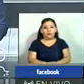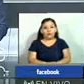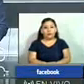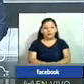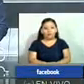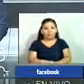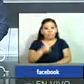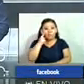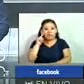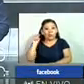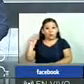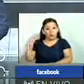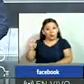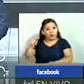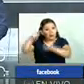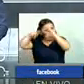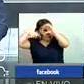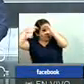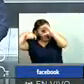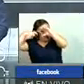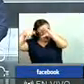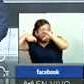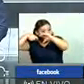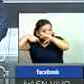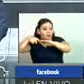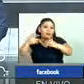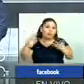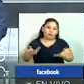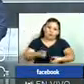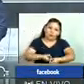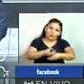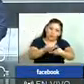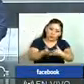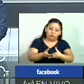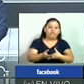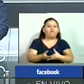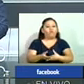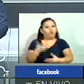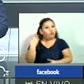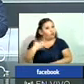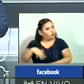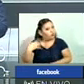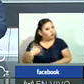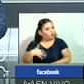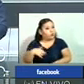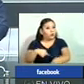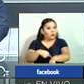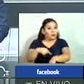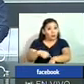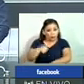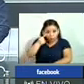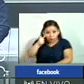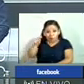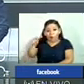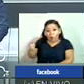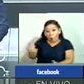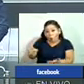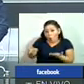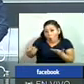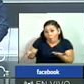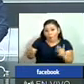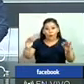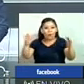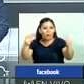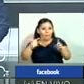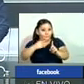Bien luego de ver este reporte de Julio Guevara es además decir que la situación es grave eso es un termómetro de lo que está pasando en